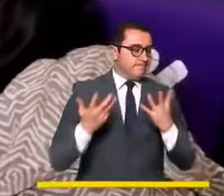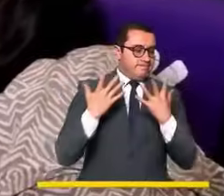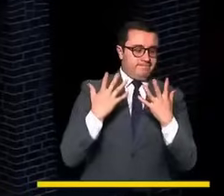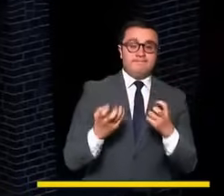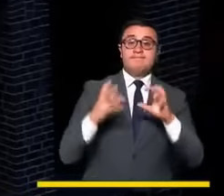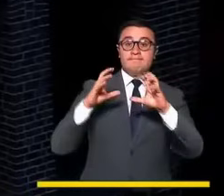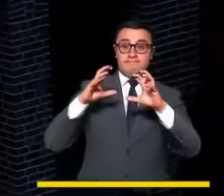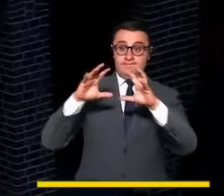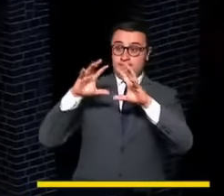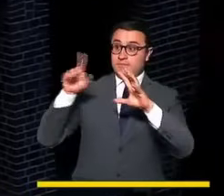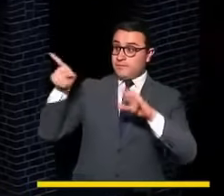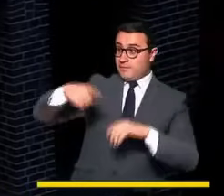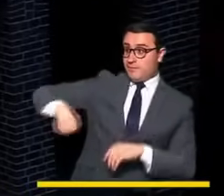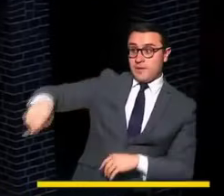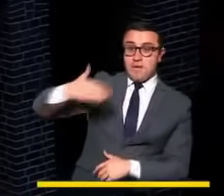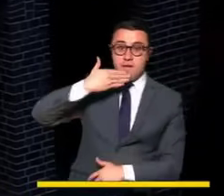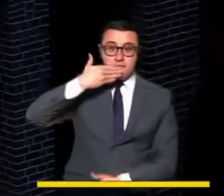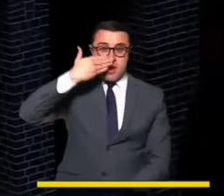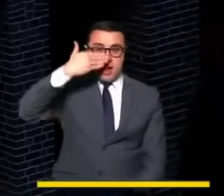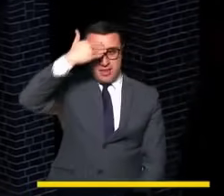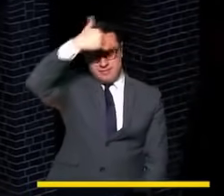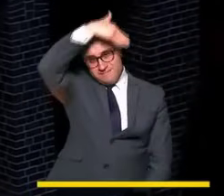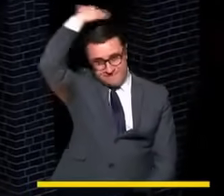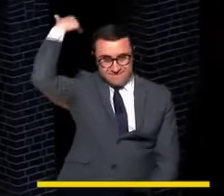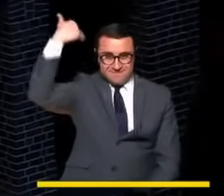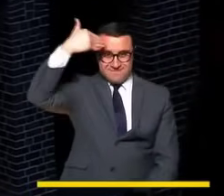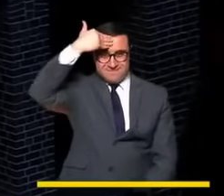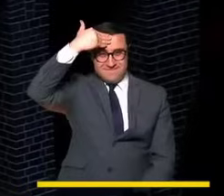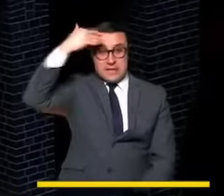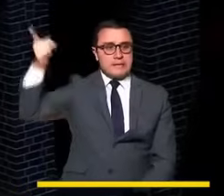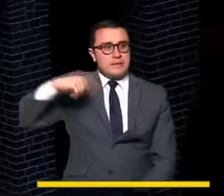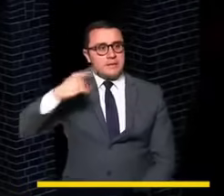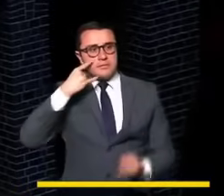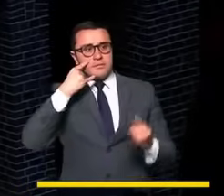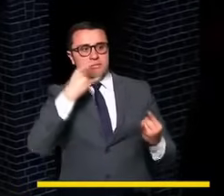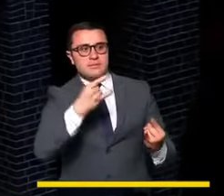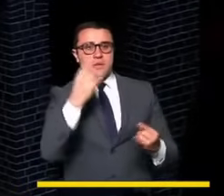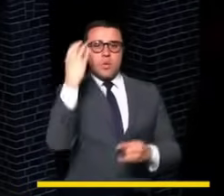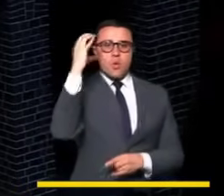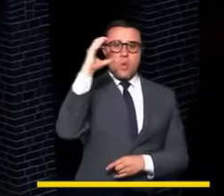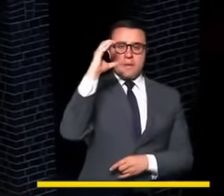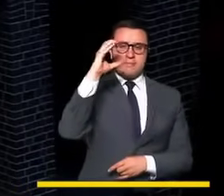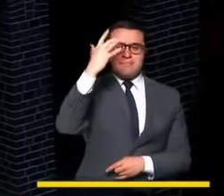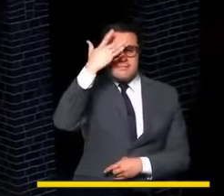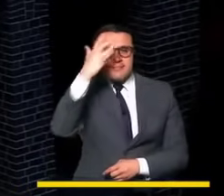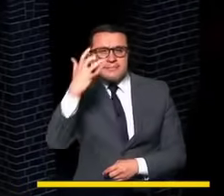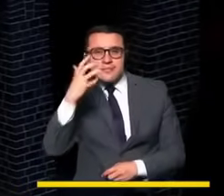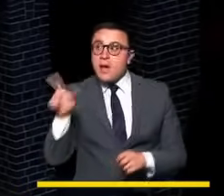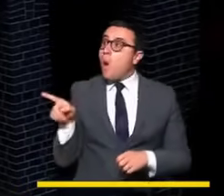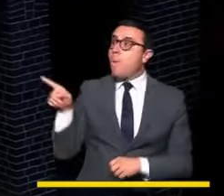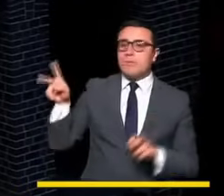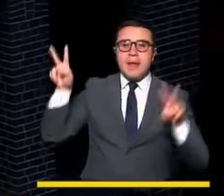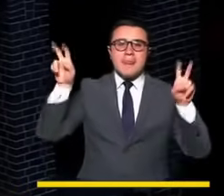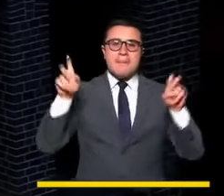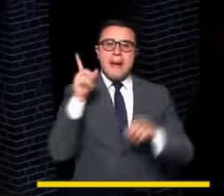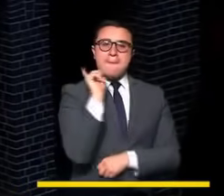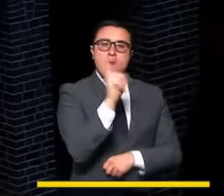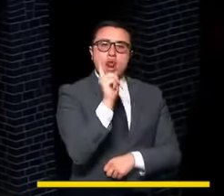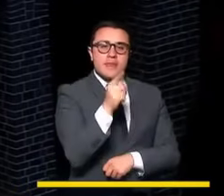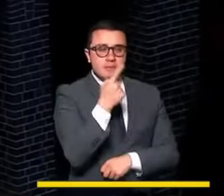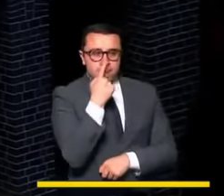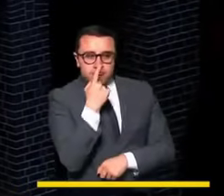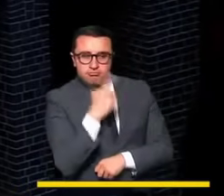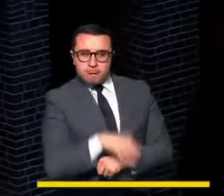el mundo árabe empieza a sentir por Colombia, que tiene que ver con temas políticos, pero también se vuelven